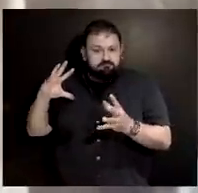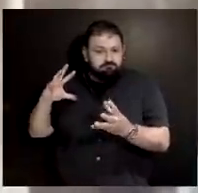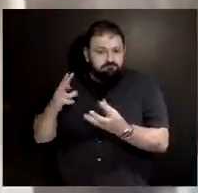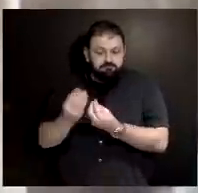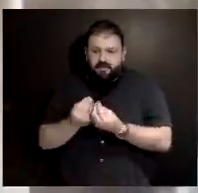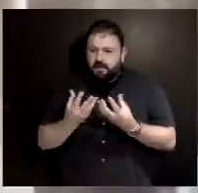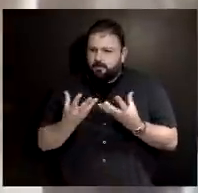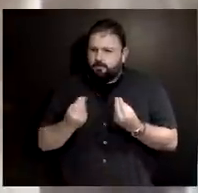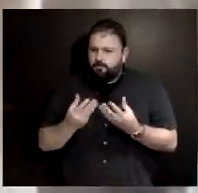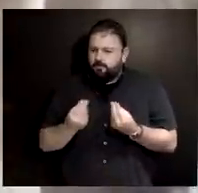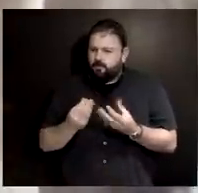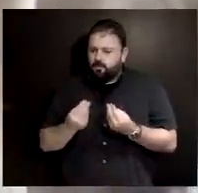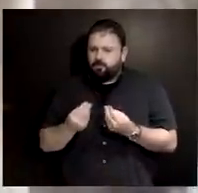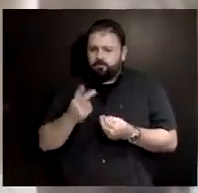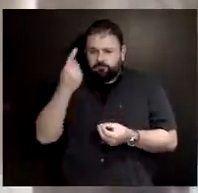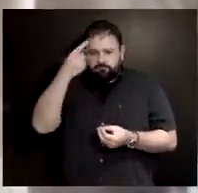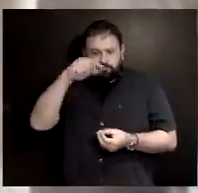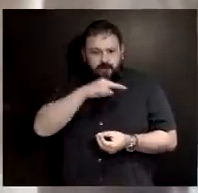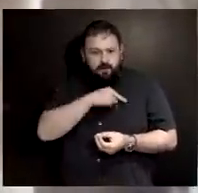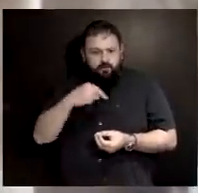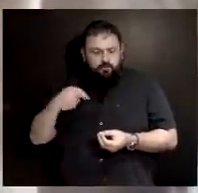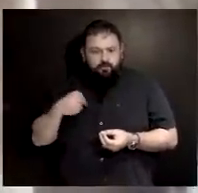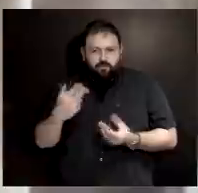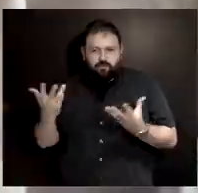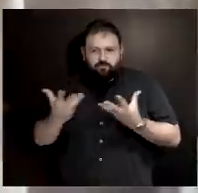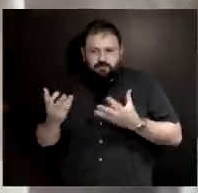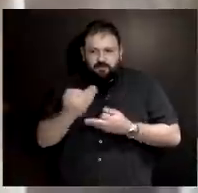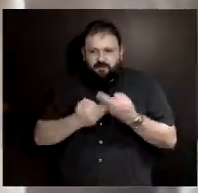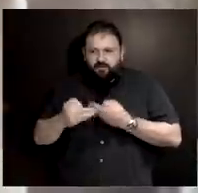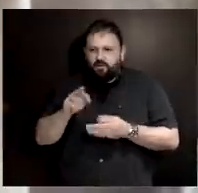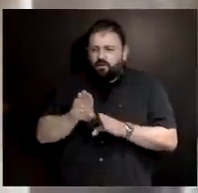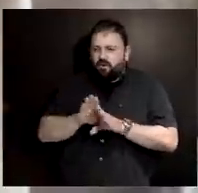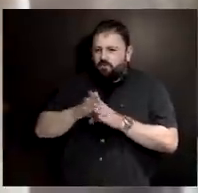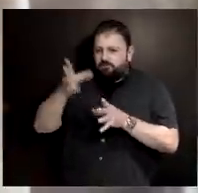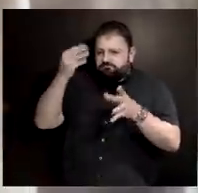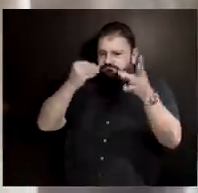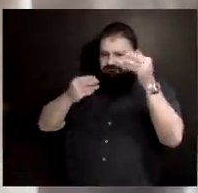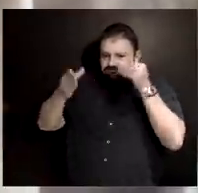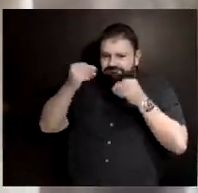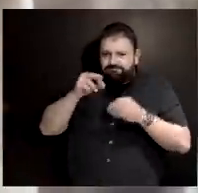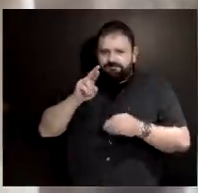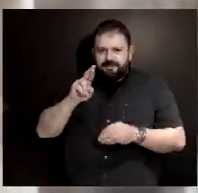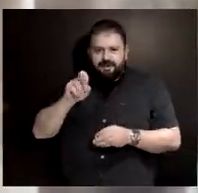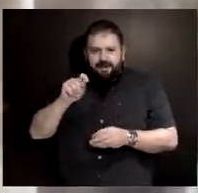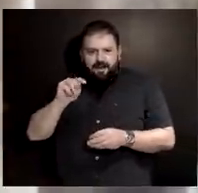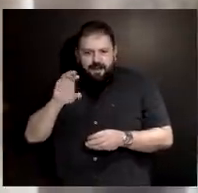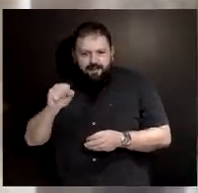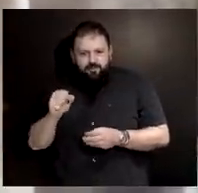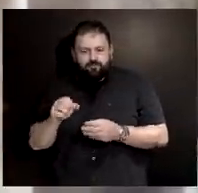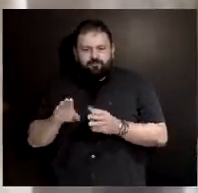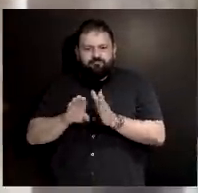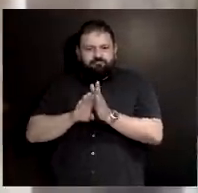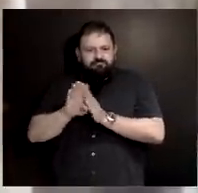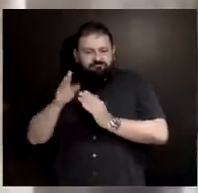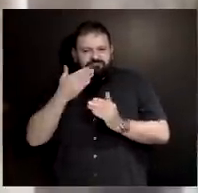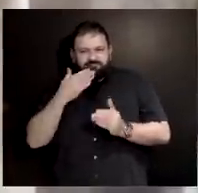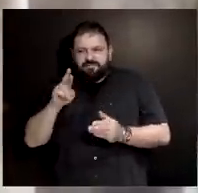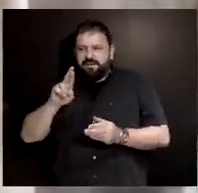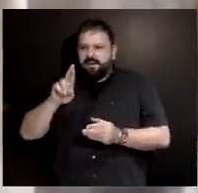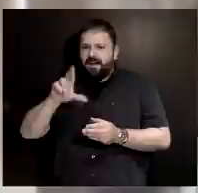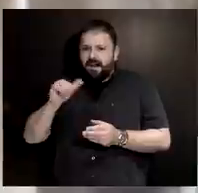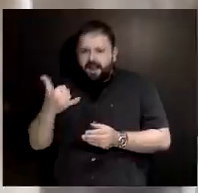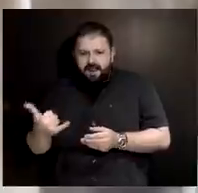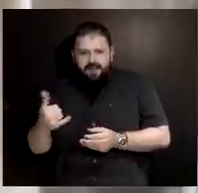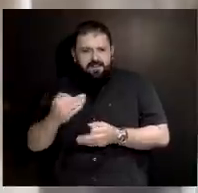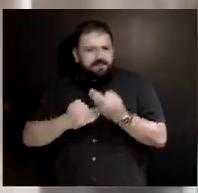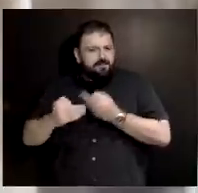nosotros, aunque finalmente esos retos más bien se han convertido en aprendizajes, en evolución. Creo que haciendo un recuento de los rallies, fue algo